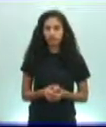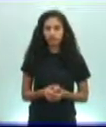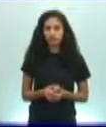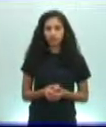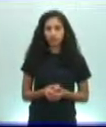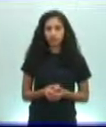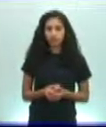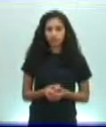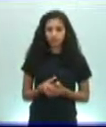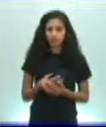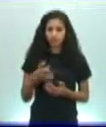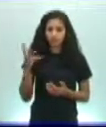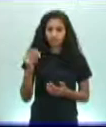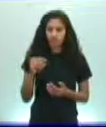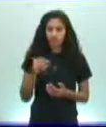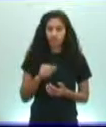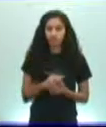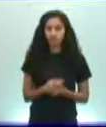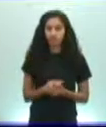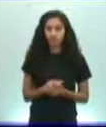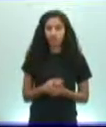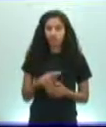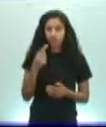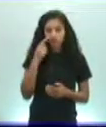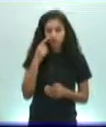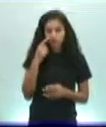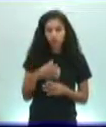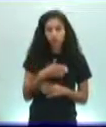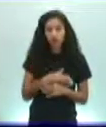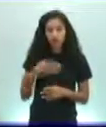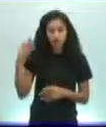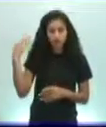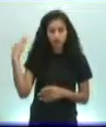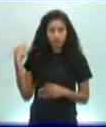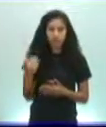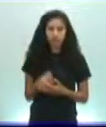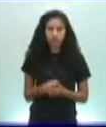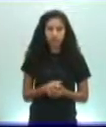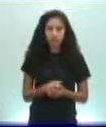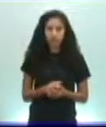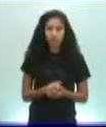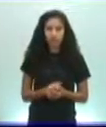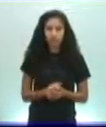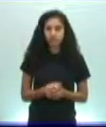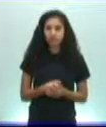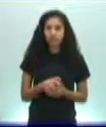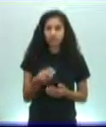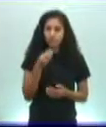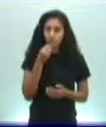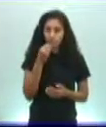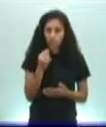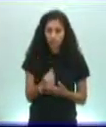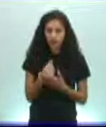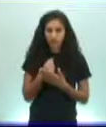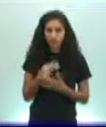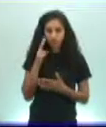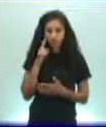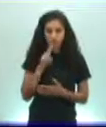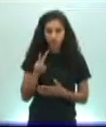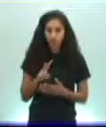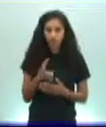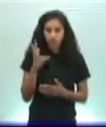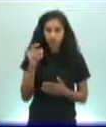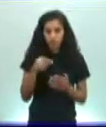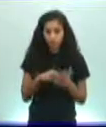en notación científica, lo que estuvimos viendo en el encuentro anterior. Ella nos da la posibilidad de encontrar un